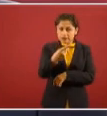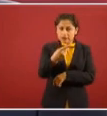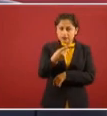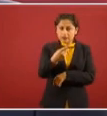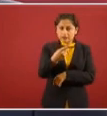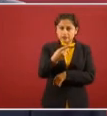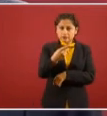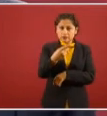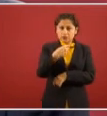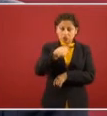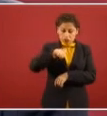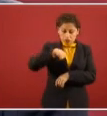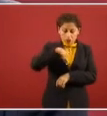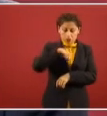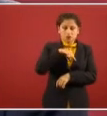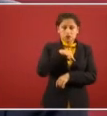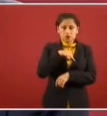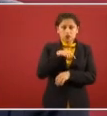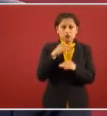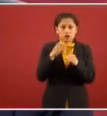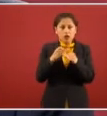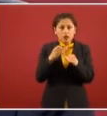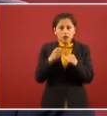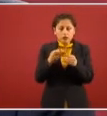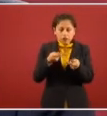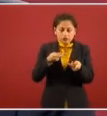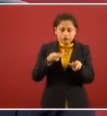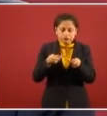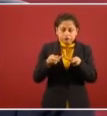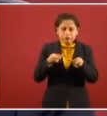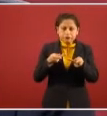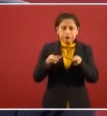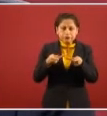para enfrentar la epidemia